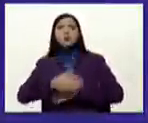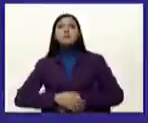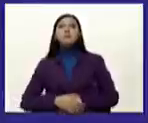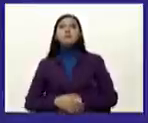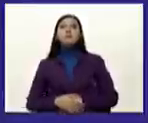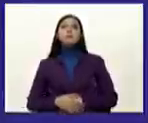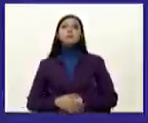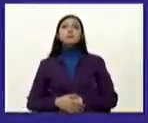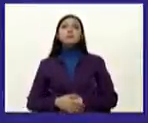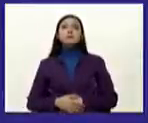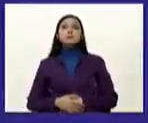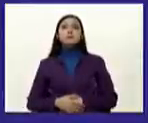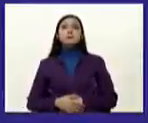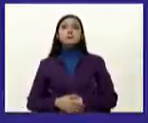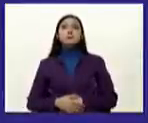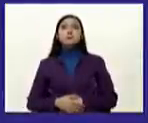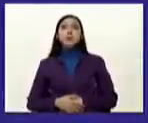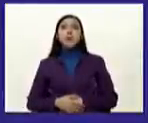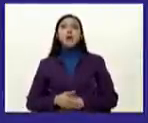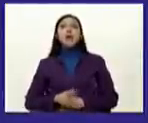el reposo de